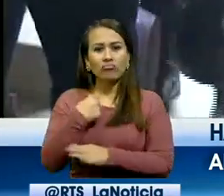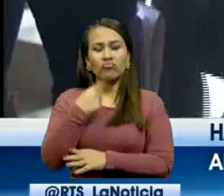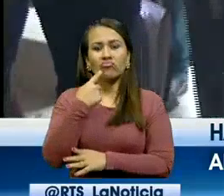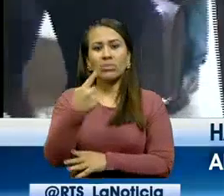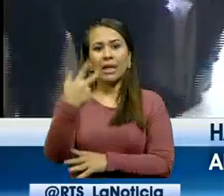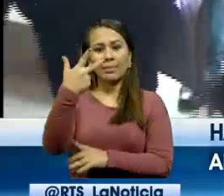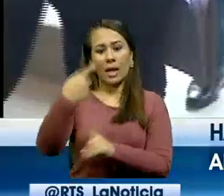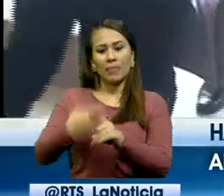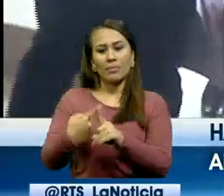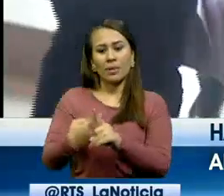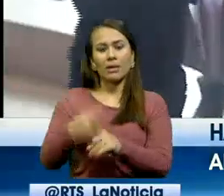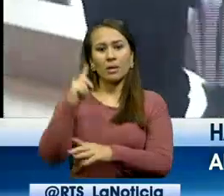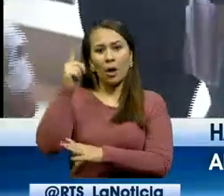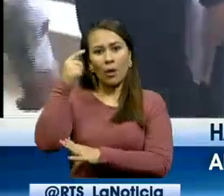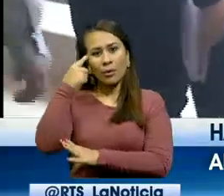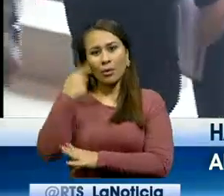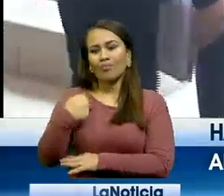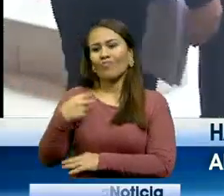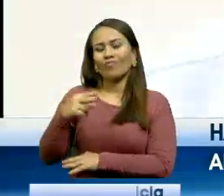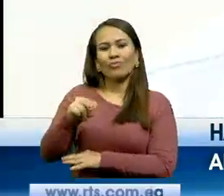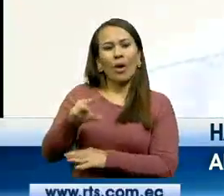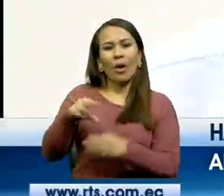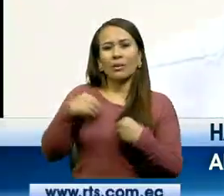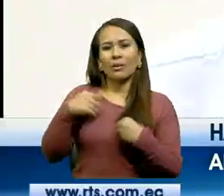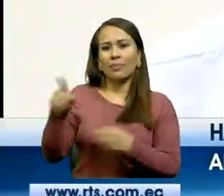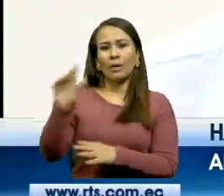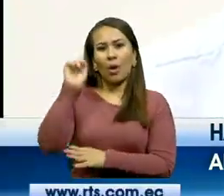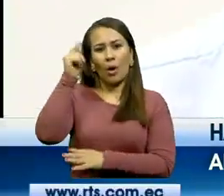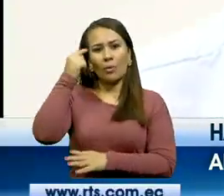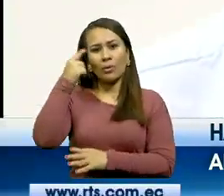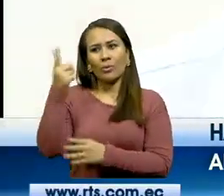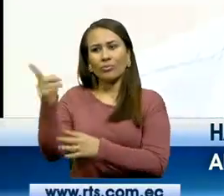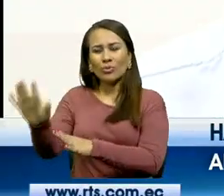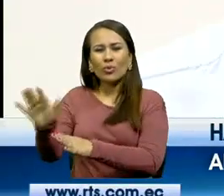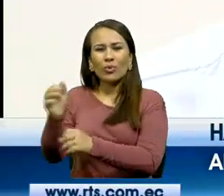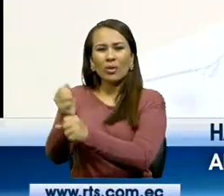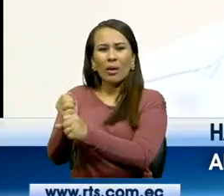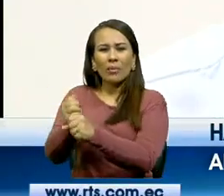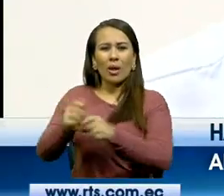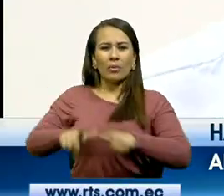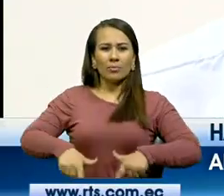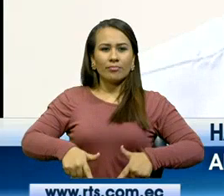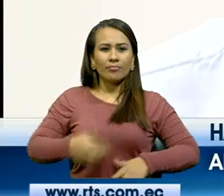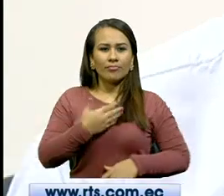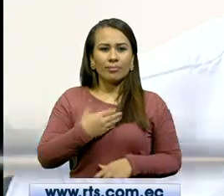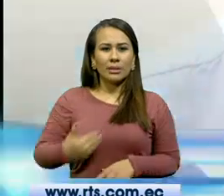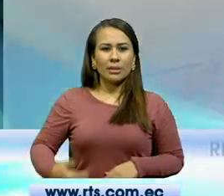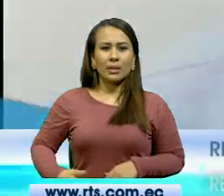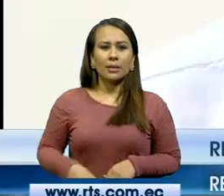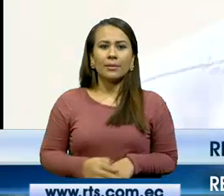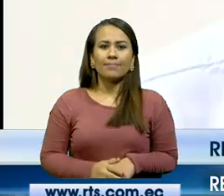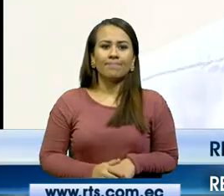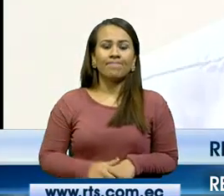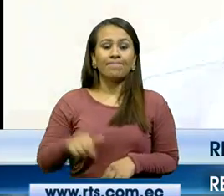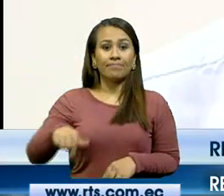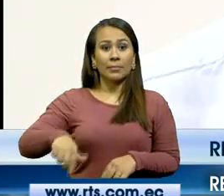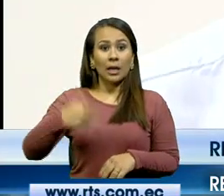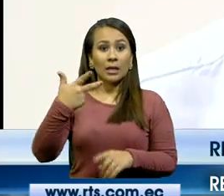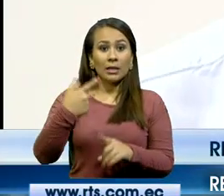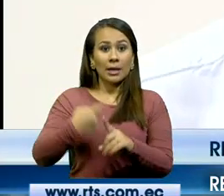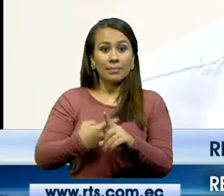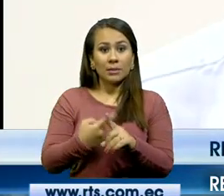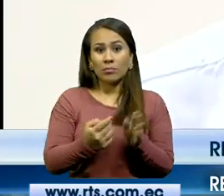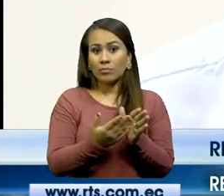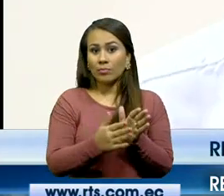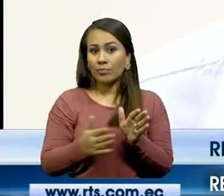no están conformes con el régimen. Lamentablemente, durante estos tres primeros meses de